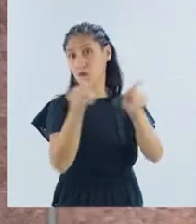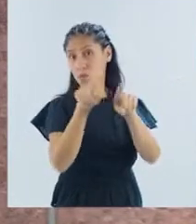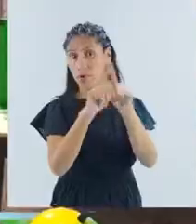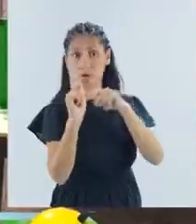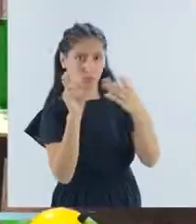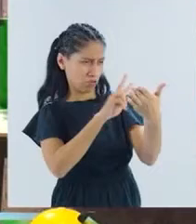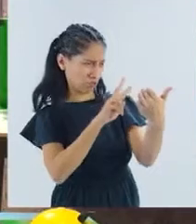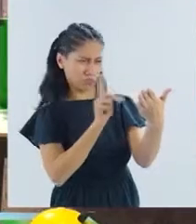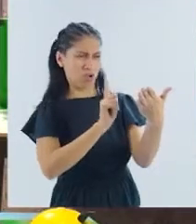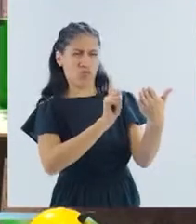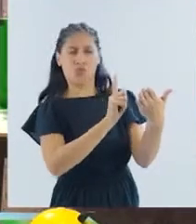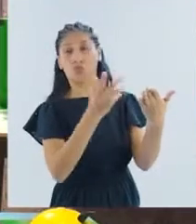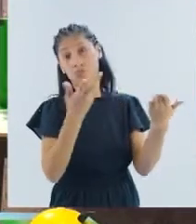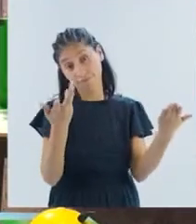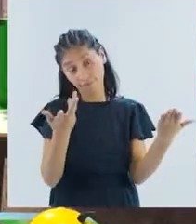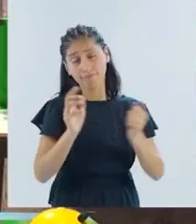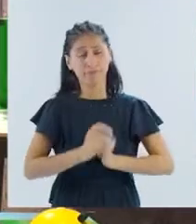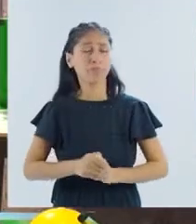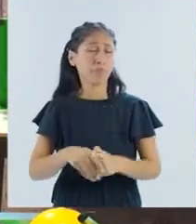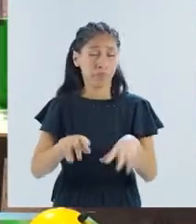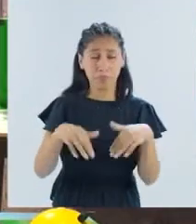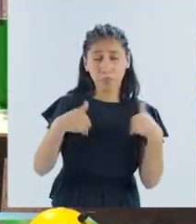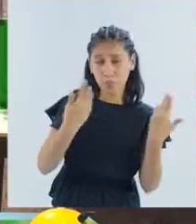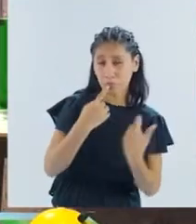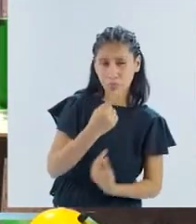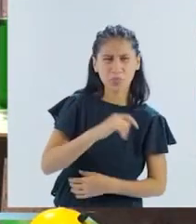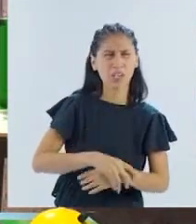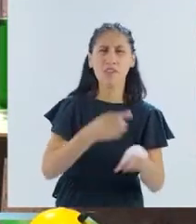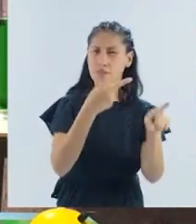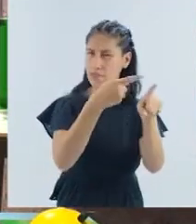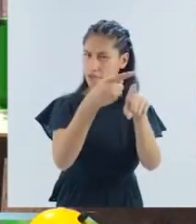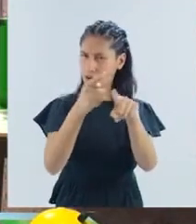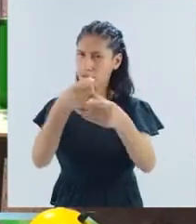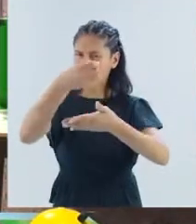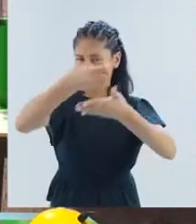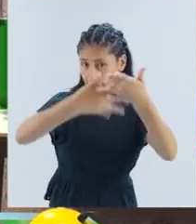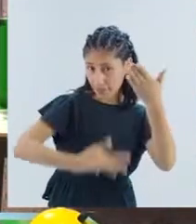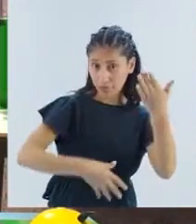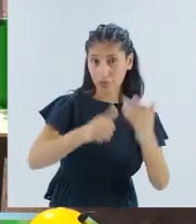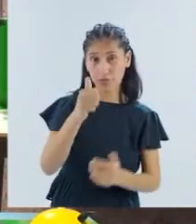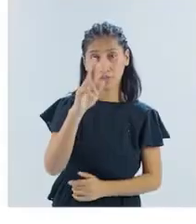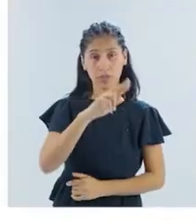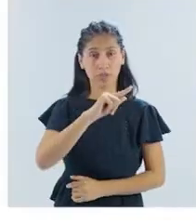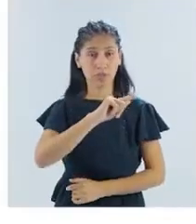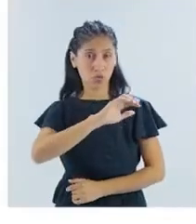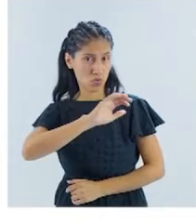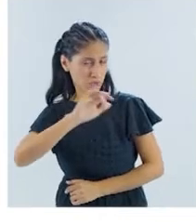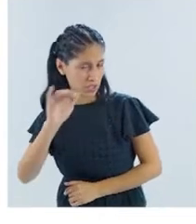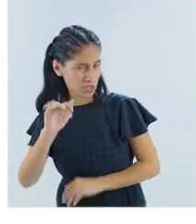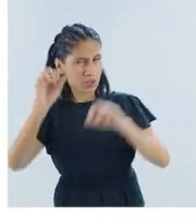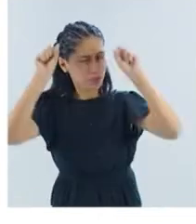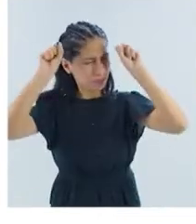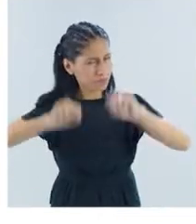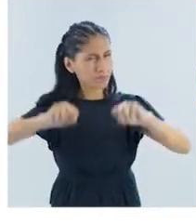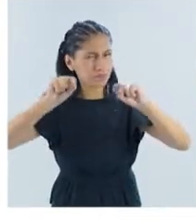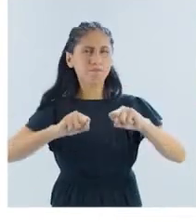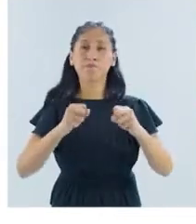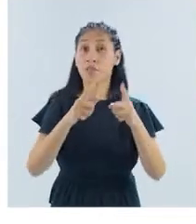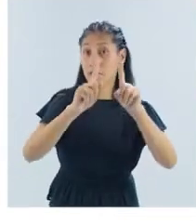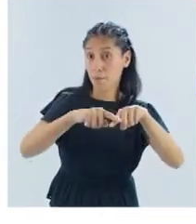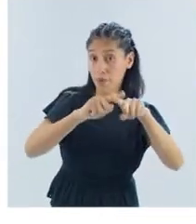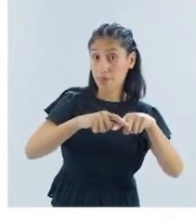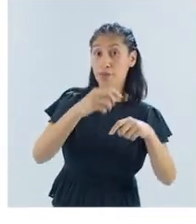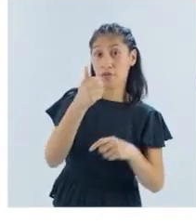contra. Entonces, podemos decir que existen varios tipos de textos argumentativos. Así es, Cori.